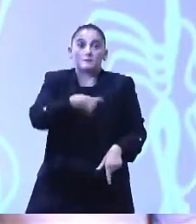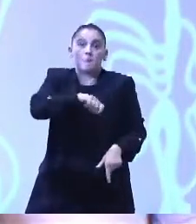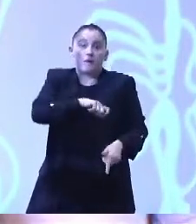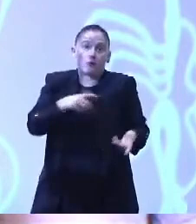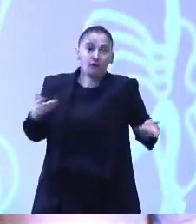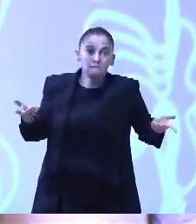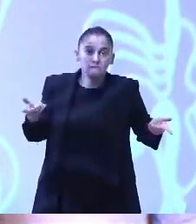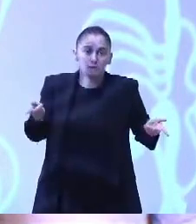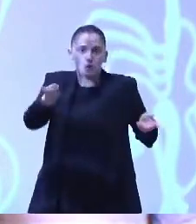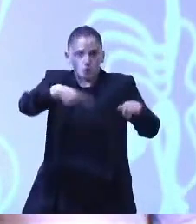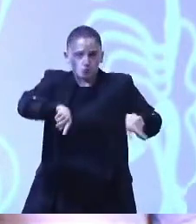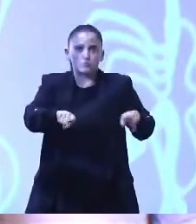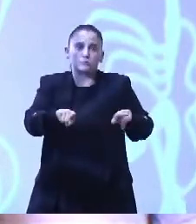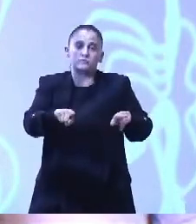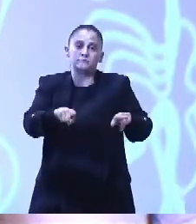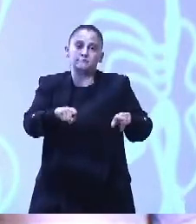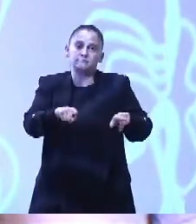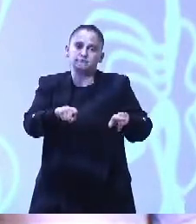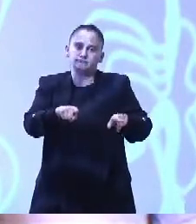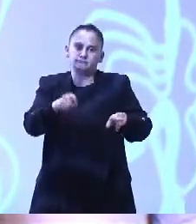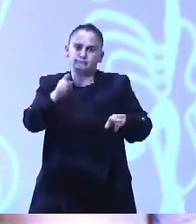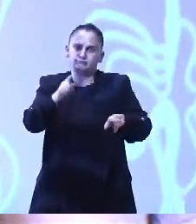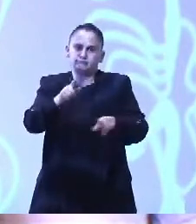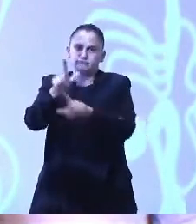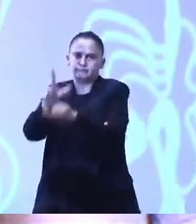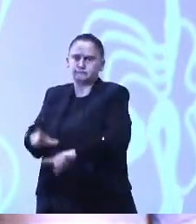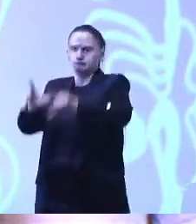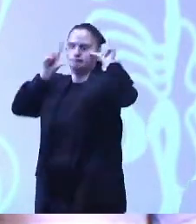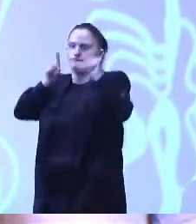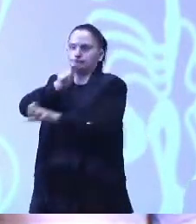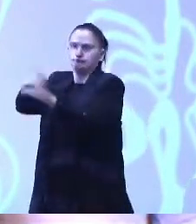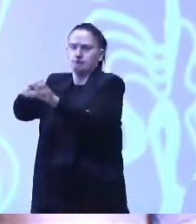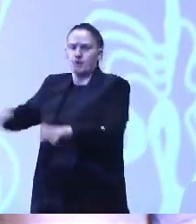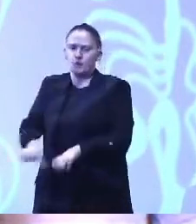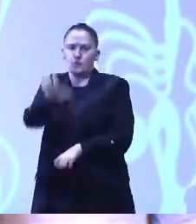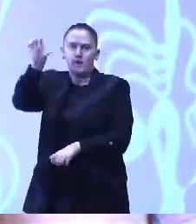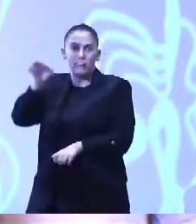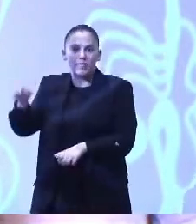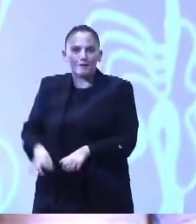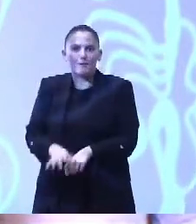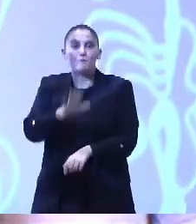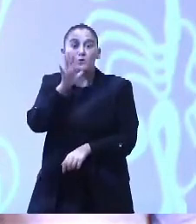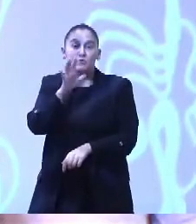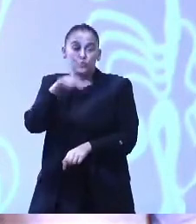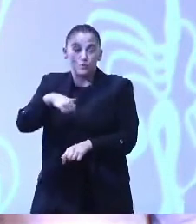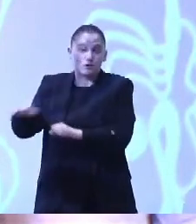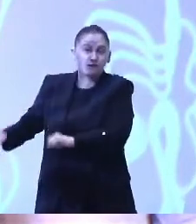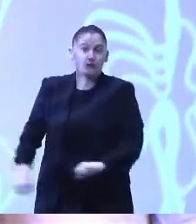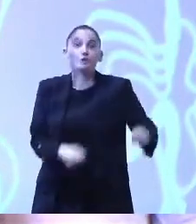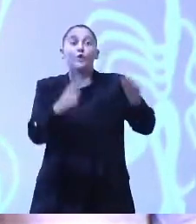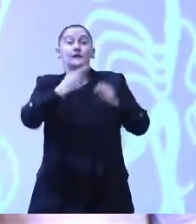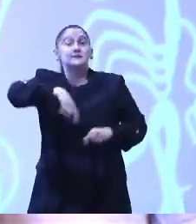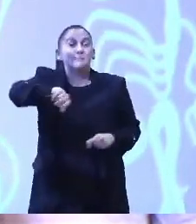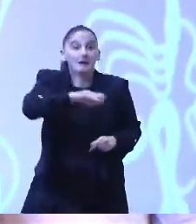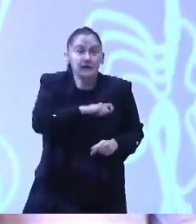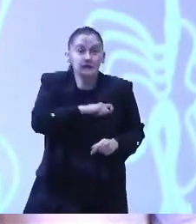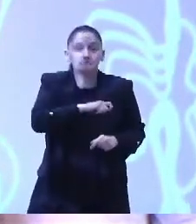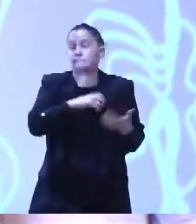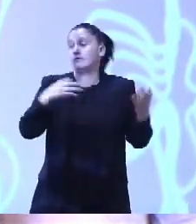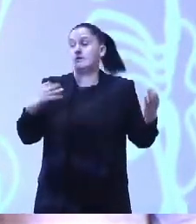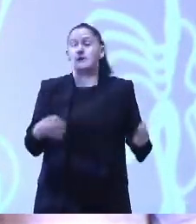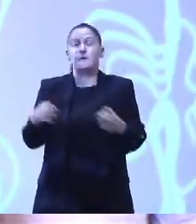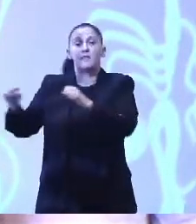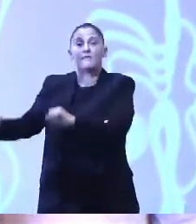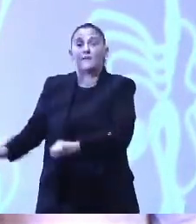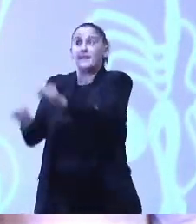España, nosotros también tenemos que jugar un papel en Europa. Y por eso defiendo que España debe